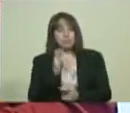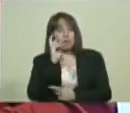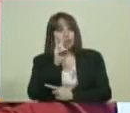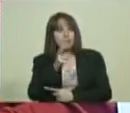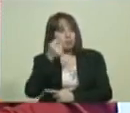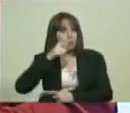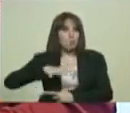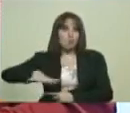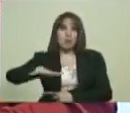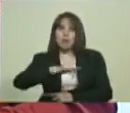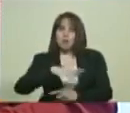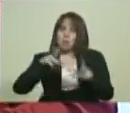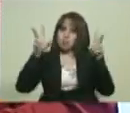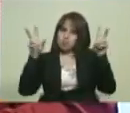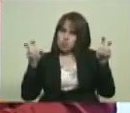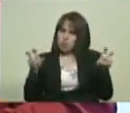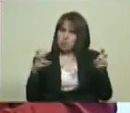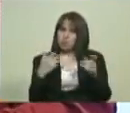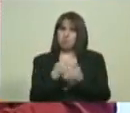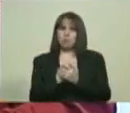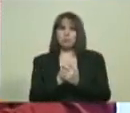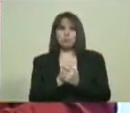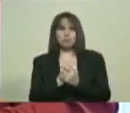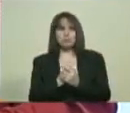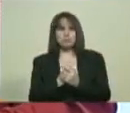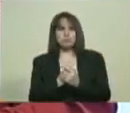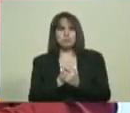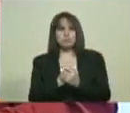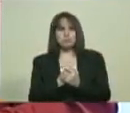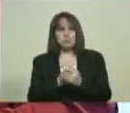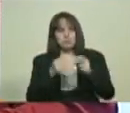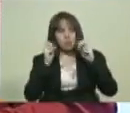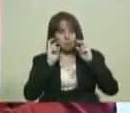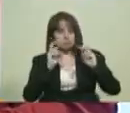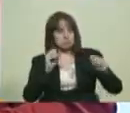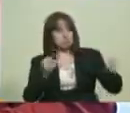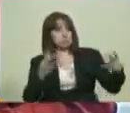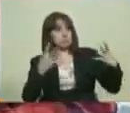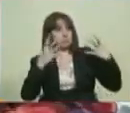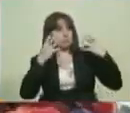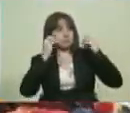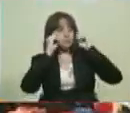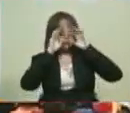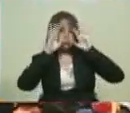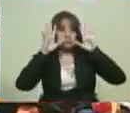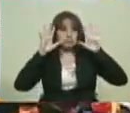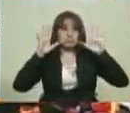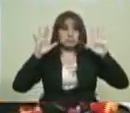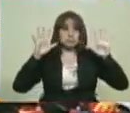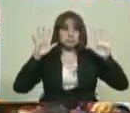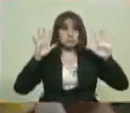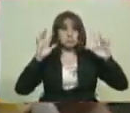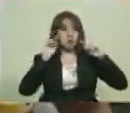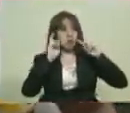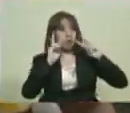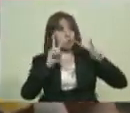nuevo. Un pueblo nuevo. Con un brillo especial en los ojos. He visto un